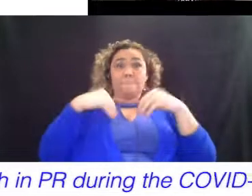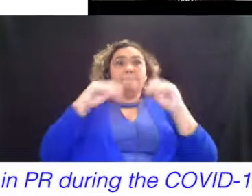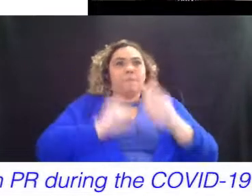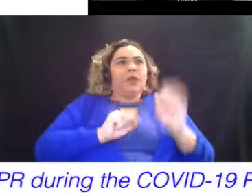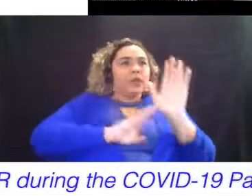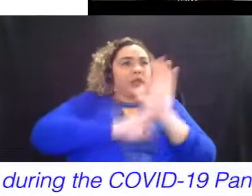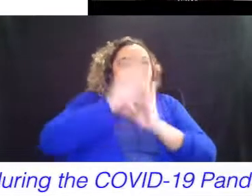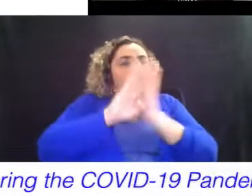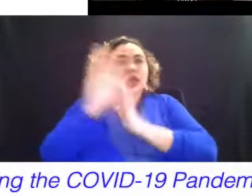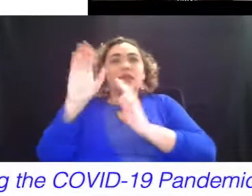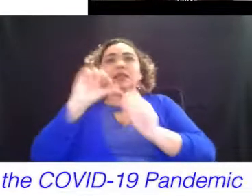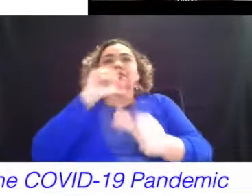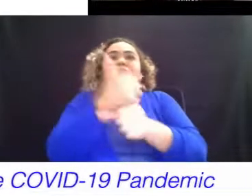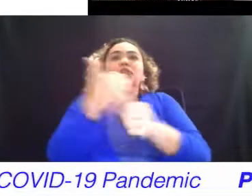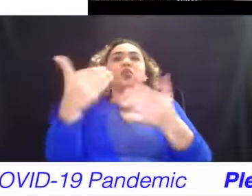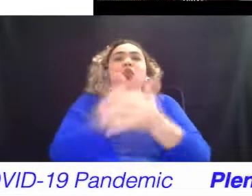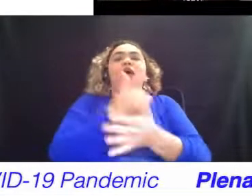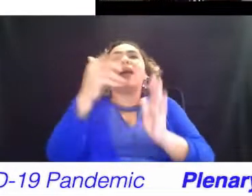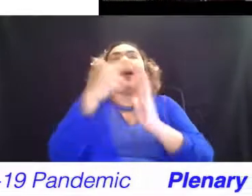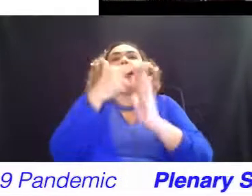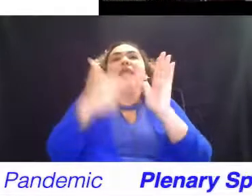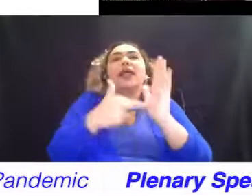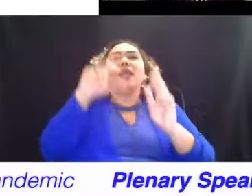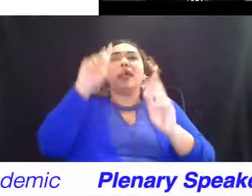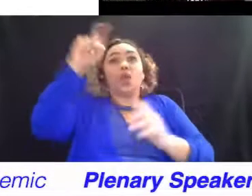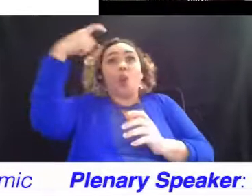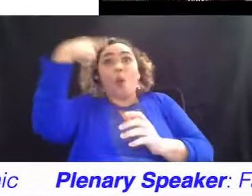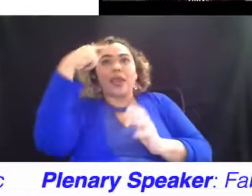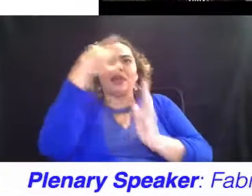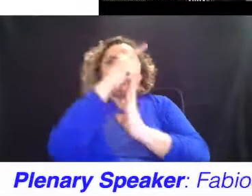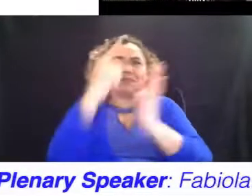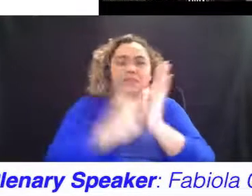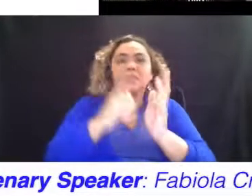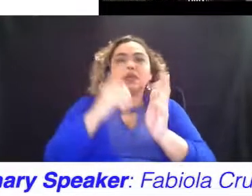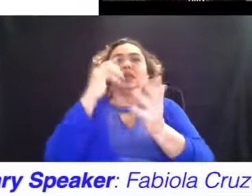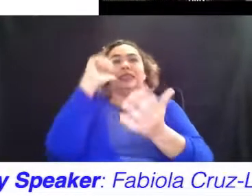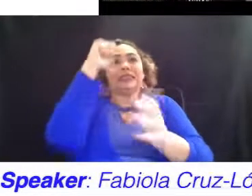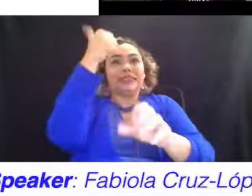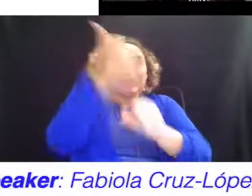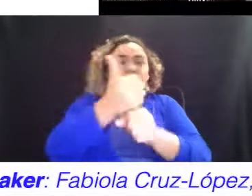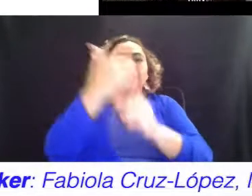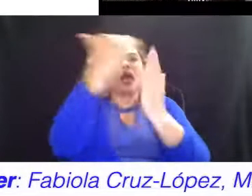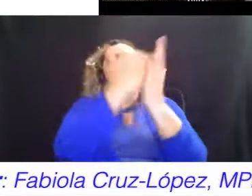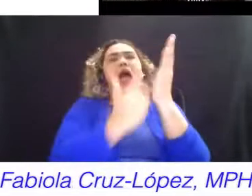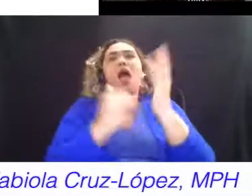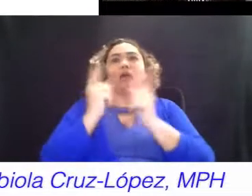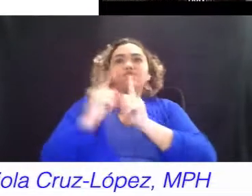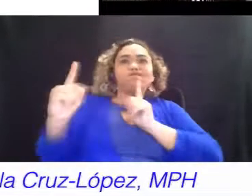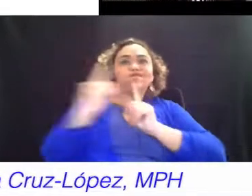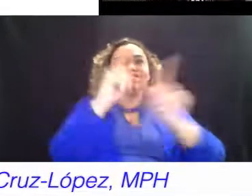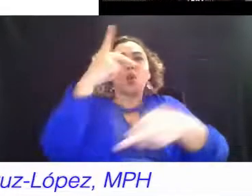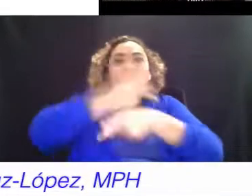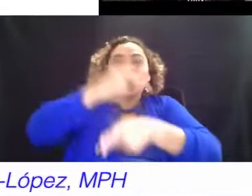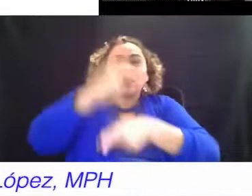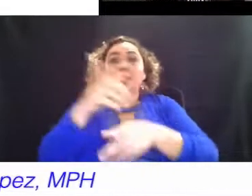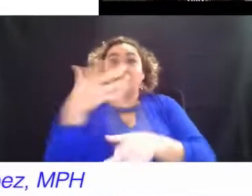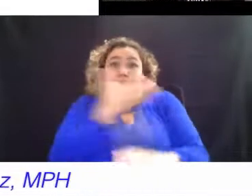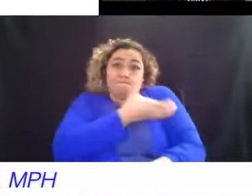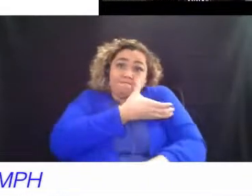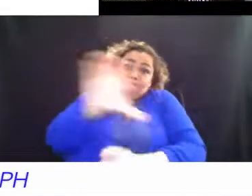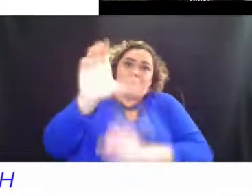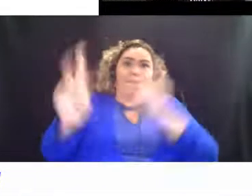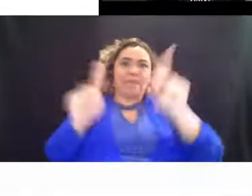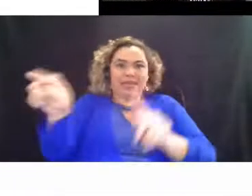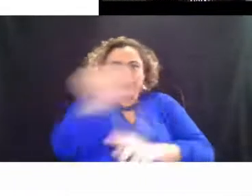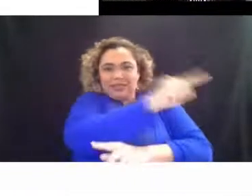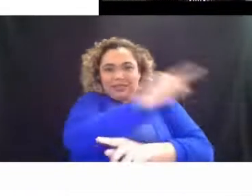también las políticas públicas y establecer las guías de epidemiología. Comunicación, empoderar a todas esas